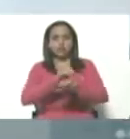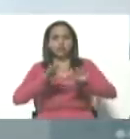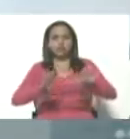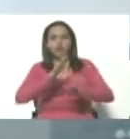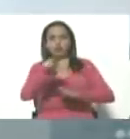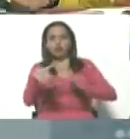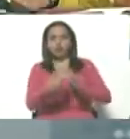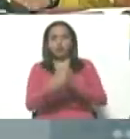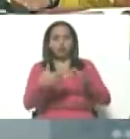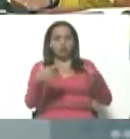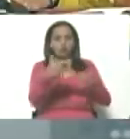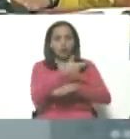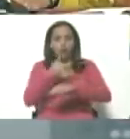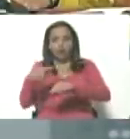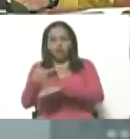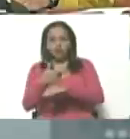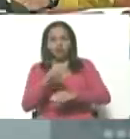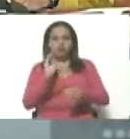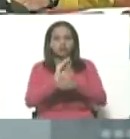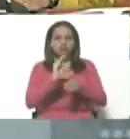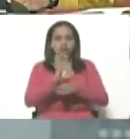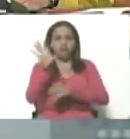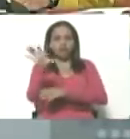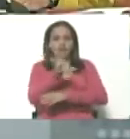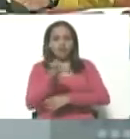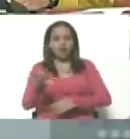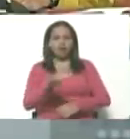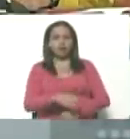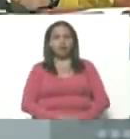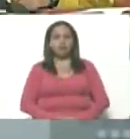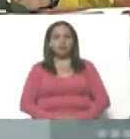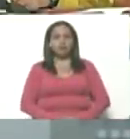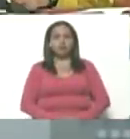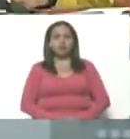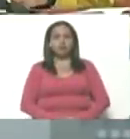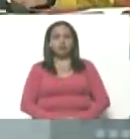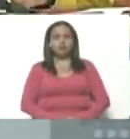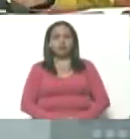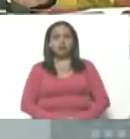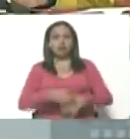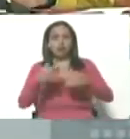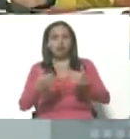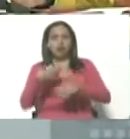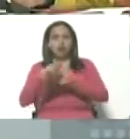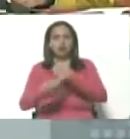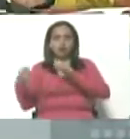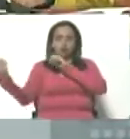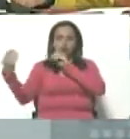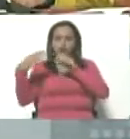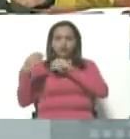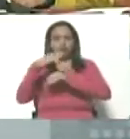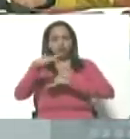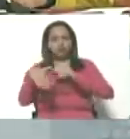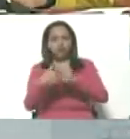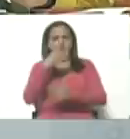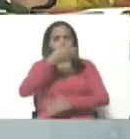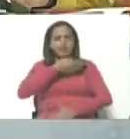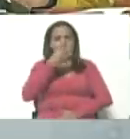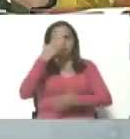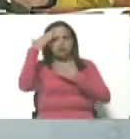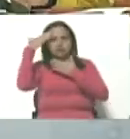los gobernadores, gobernadoras, protectores de los estados. Hemos estado en videoconferencia toda la tarde, mis